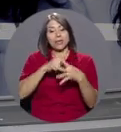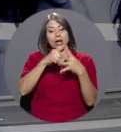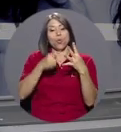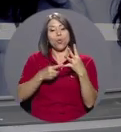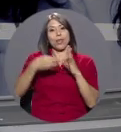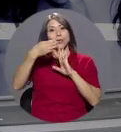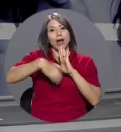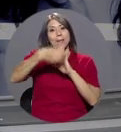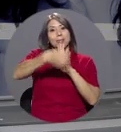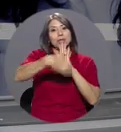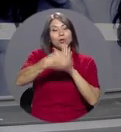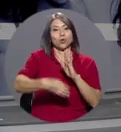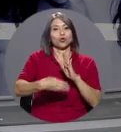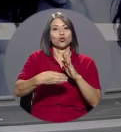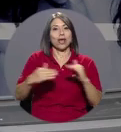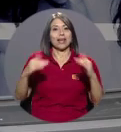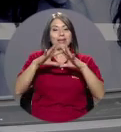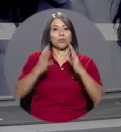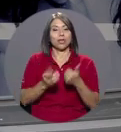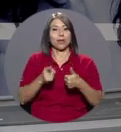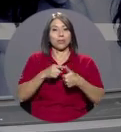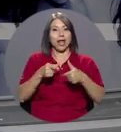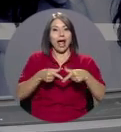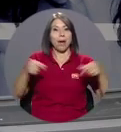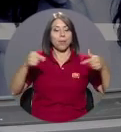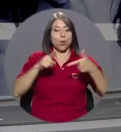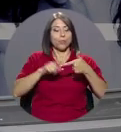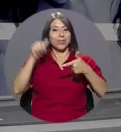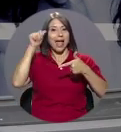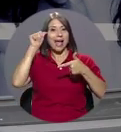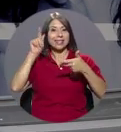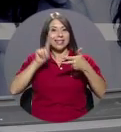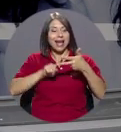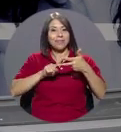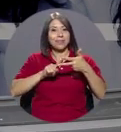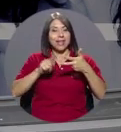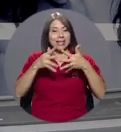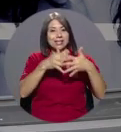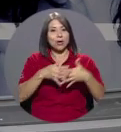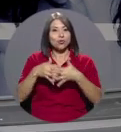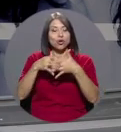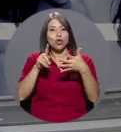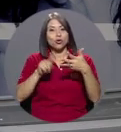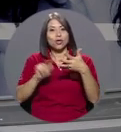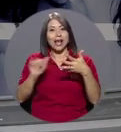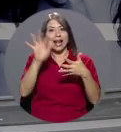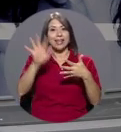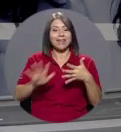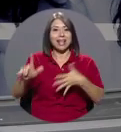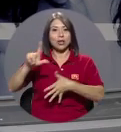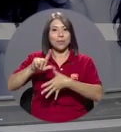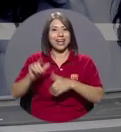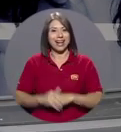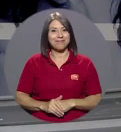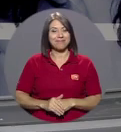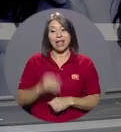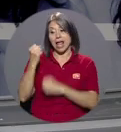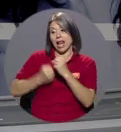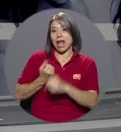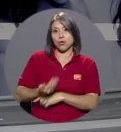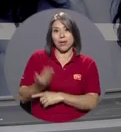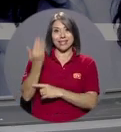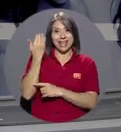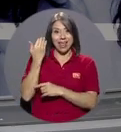capítulos a nivel mundial. Tiene uno en Japón, tiene uno en Asia, tiene uno en Estados Unidos, tiene el de Caribe y Latinoamérica, y apenas